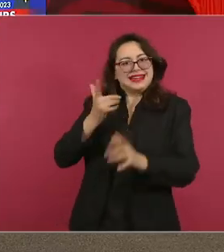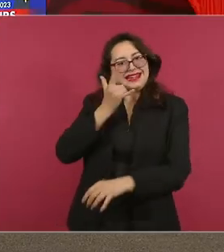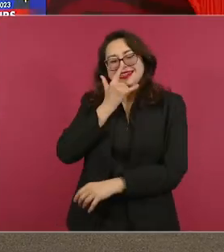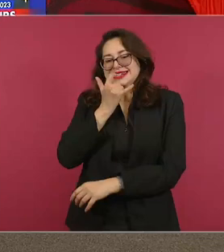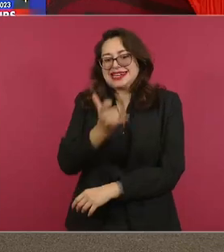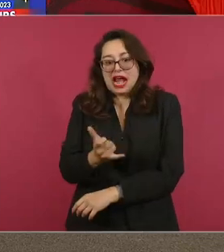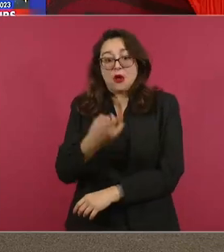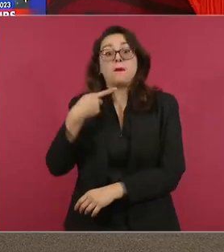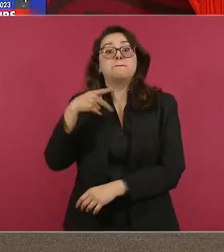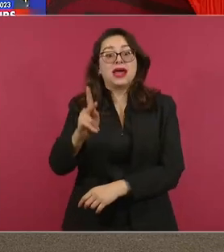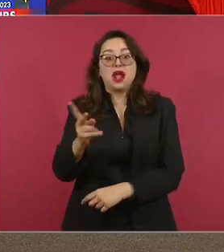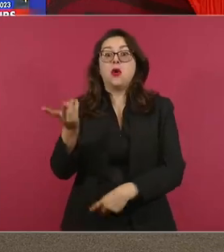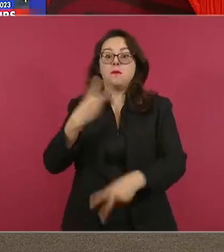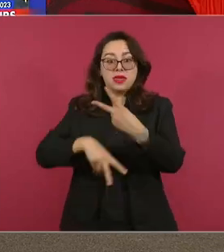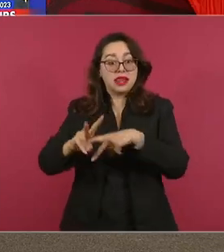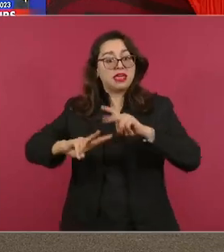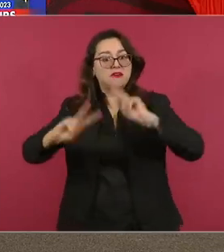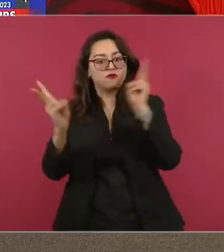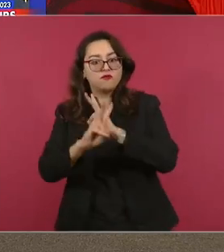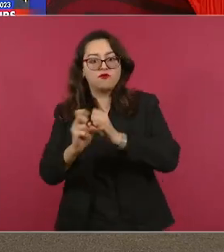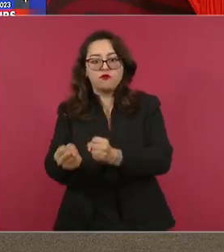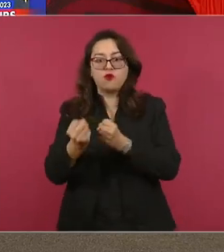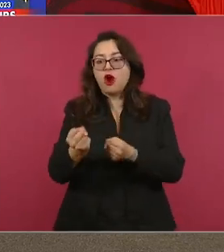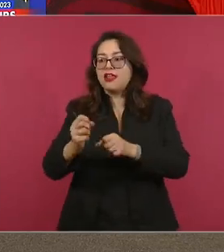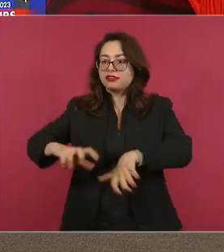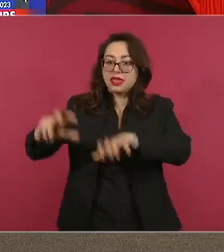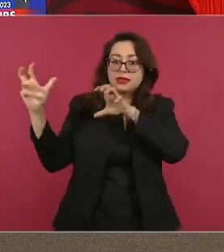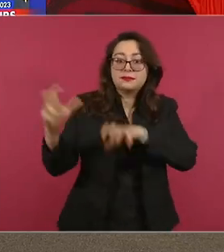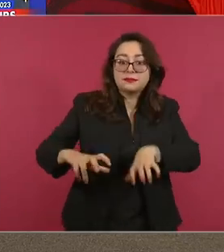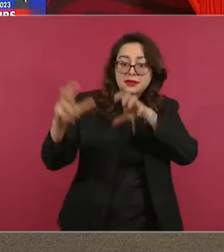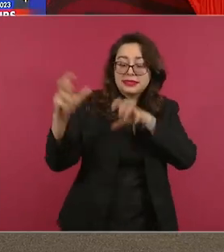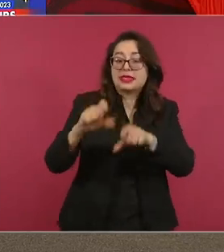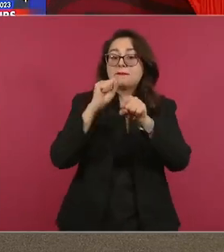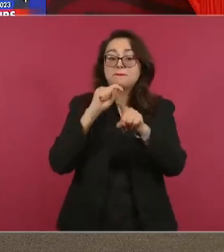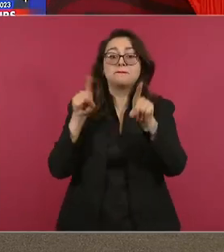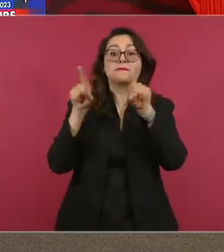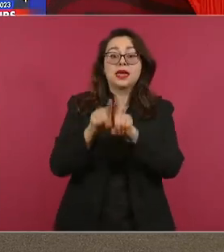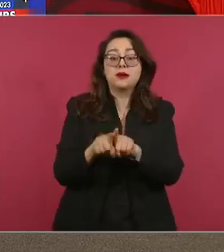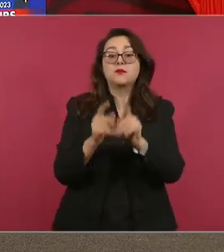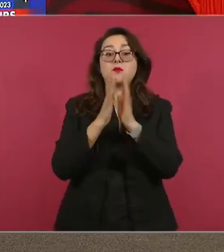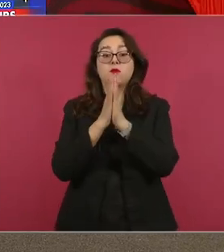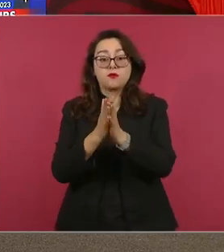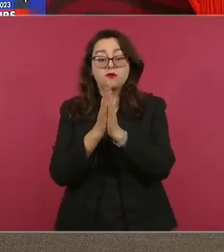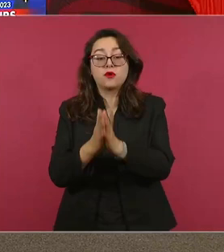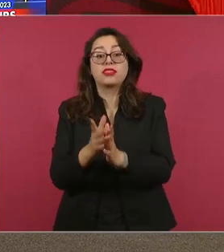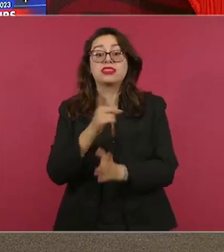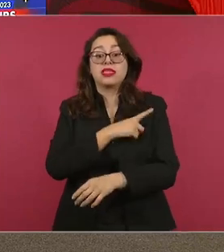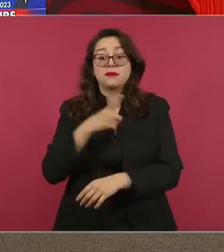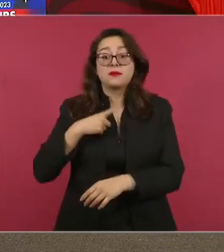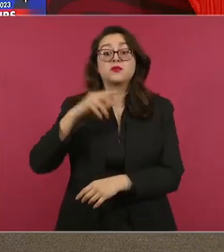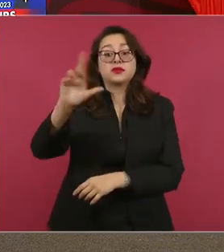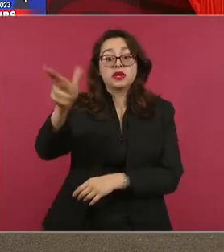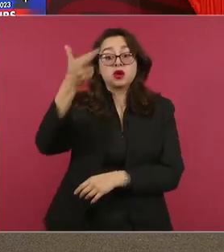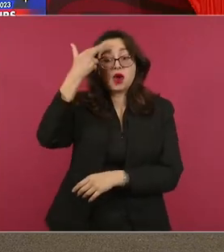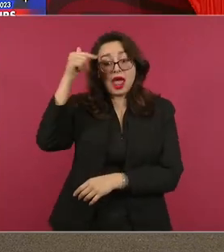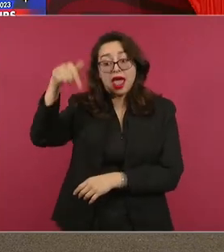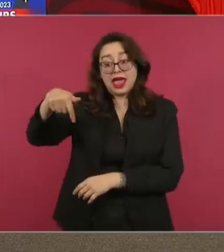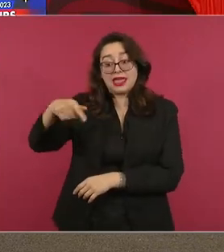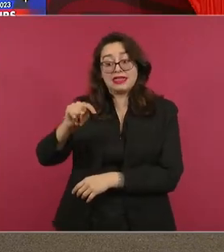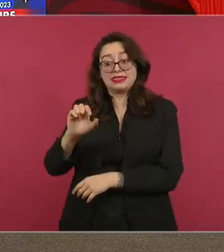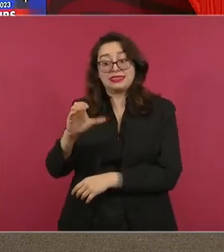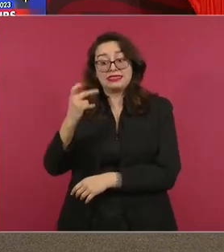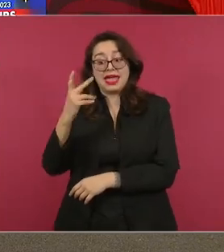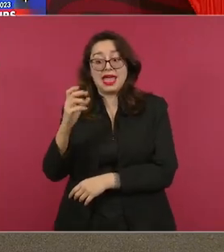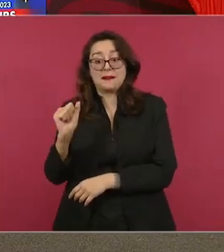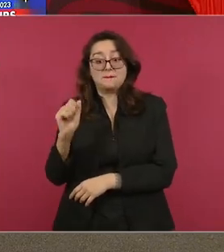fuertes vientos, que no se vayan a presentar lluvias intensas aquí en Tecpan de Galeana. Y hay que recordar, Uriel, que Tecpan ha sido golpeado hace